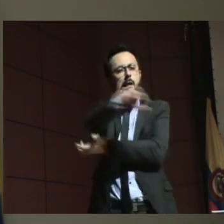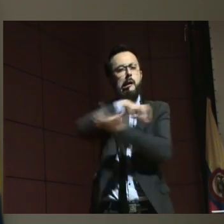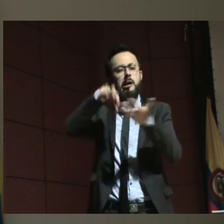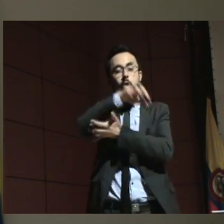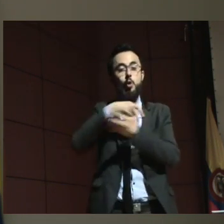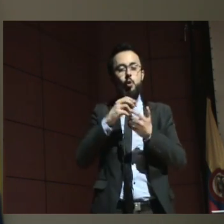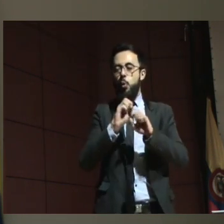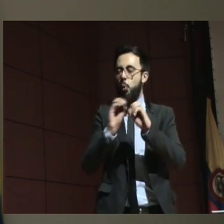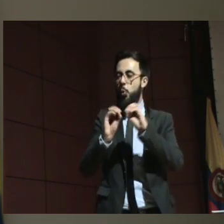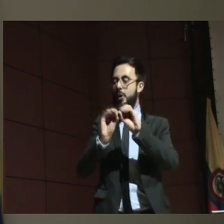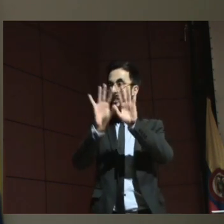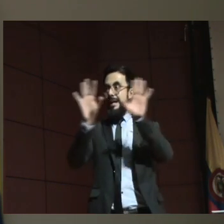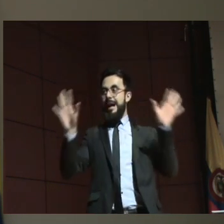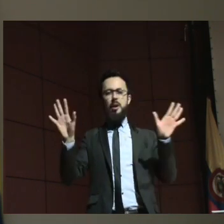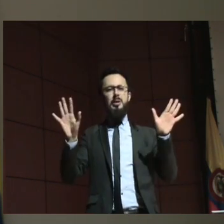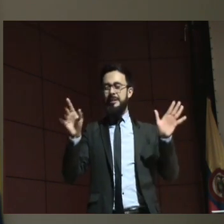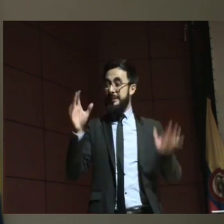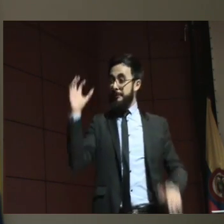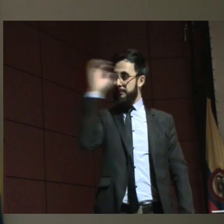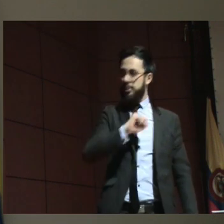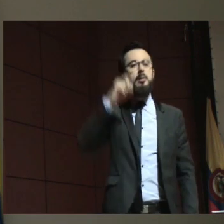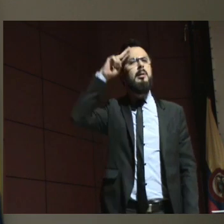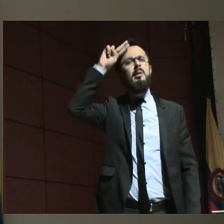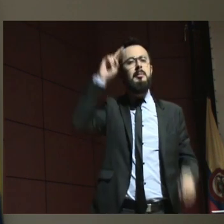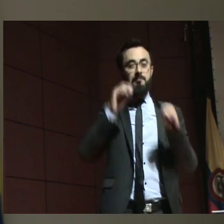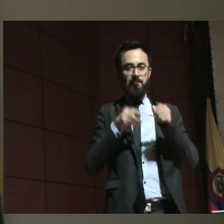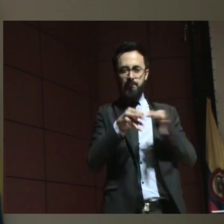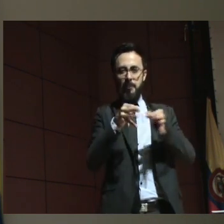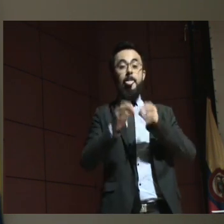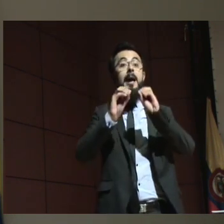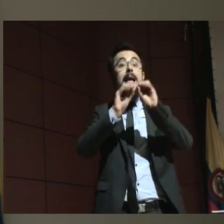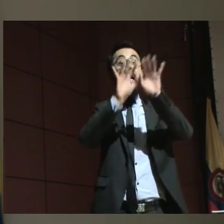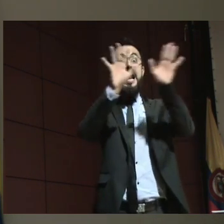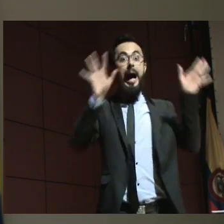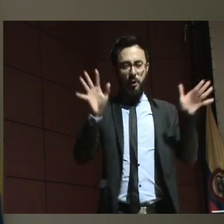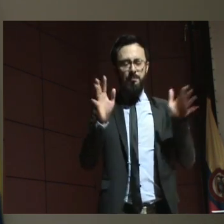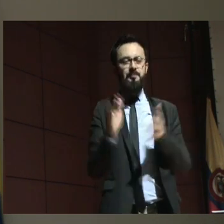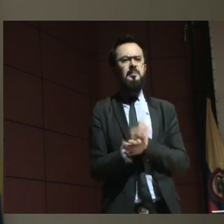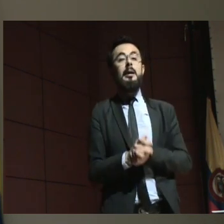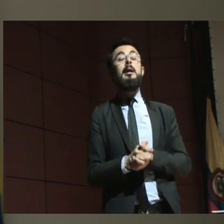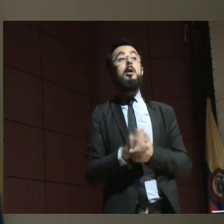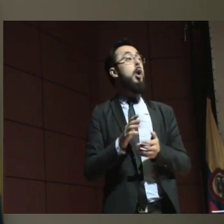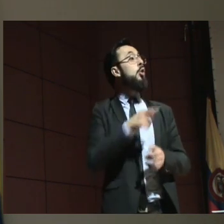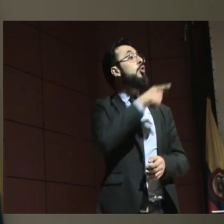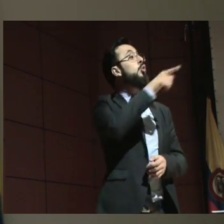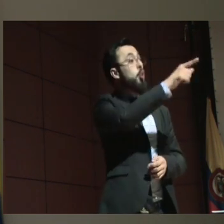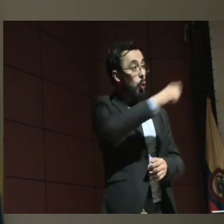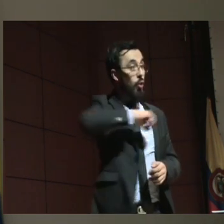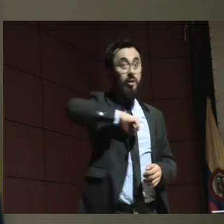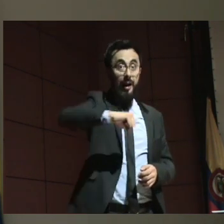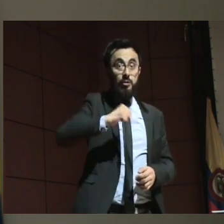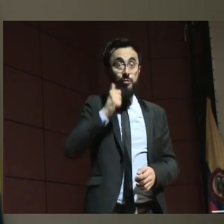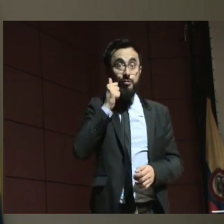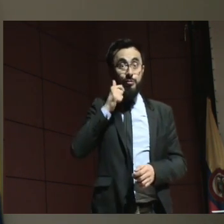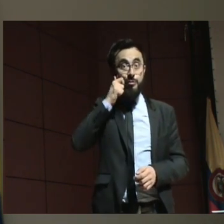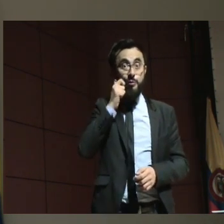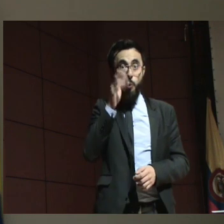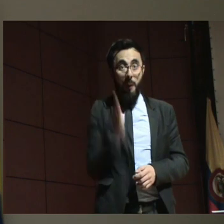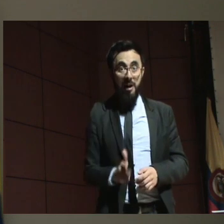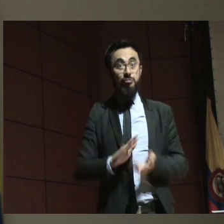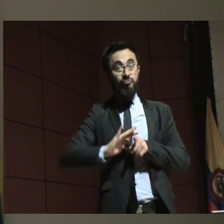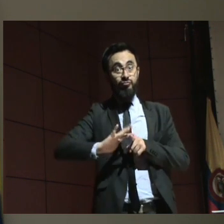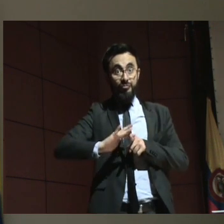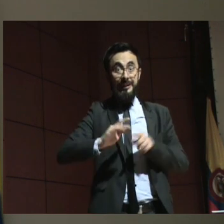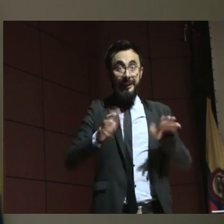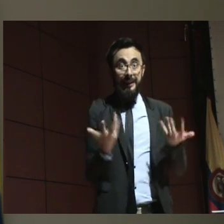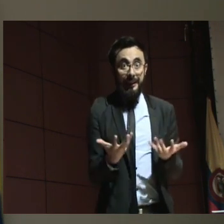en plata blanca, en palabras claras, lo que quiere decir es: para proteger sus derechos humanos, voy a violar sus derechos humanos. Para